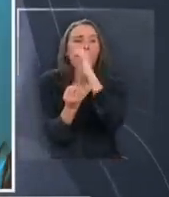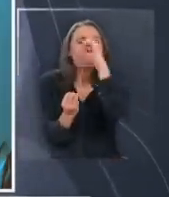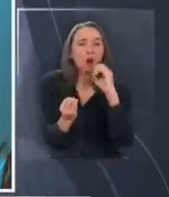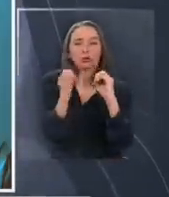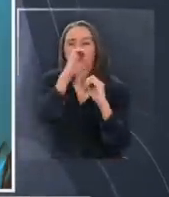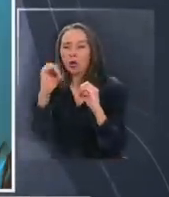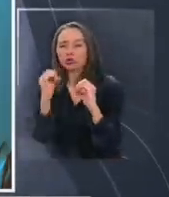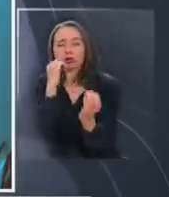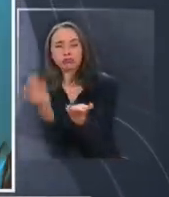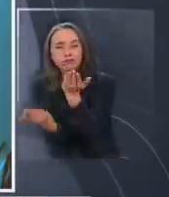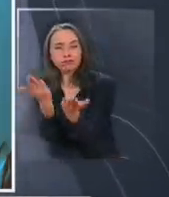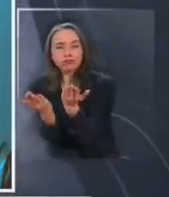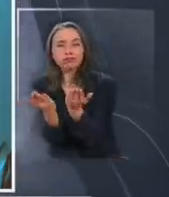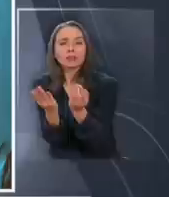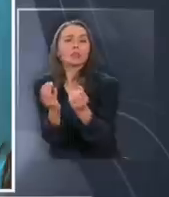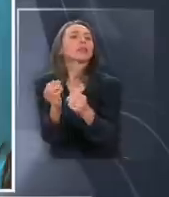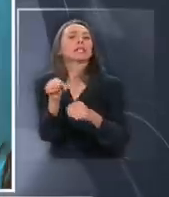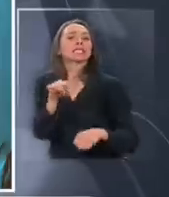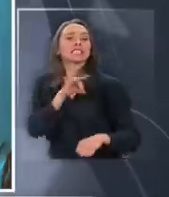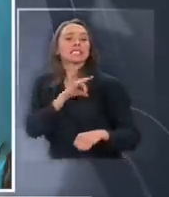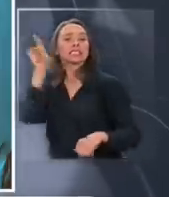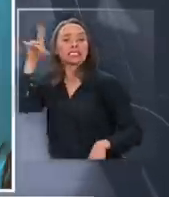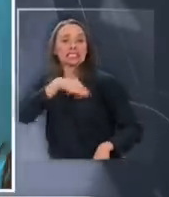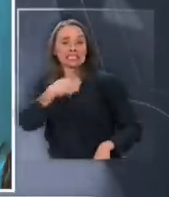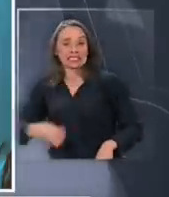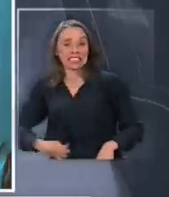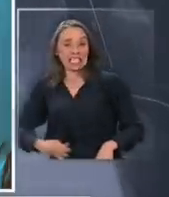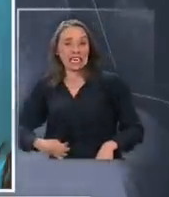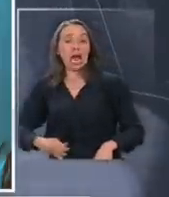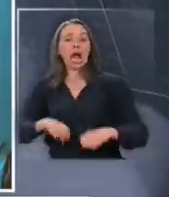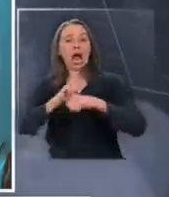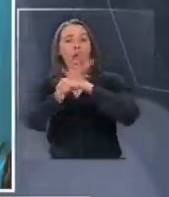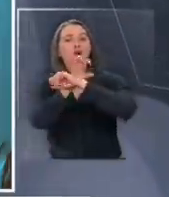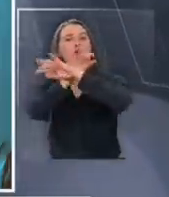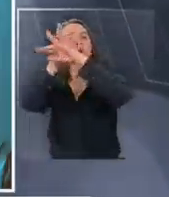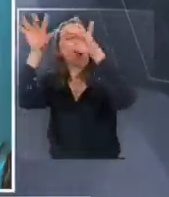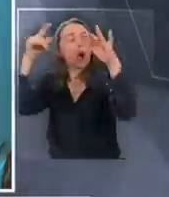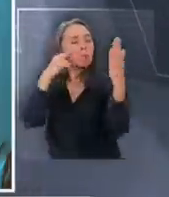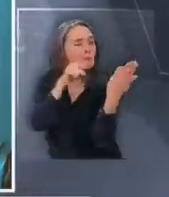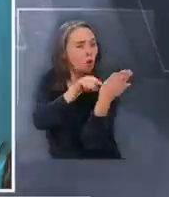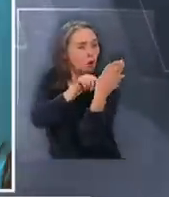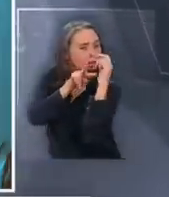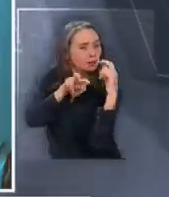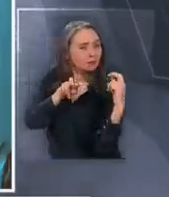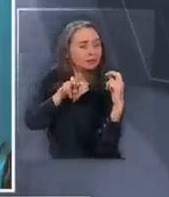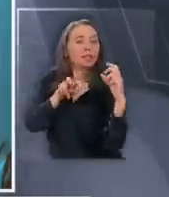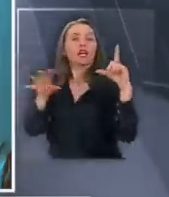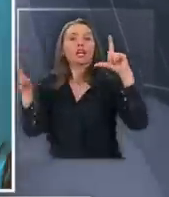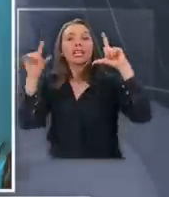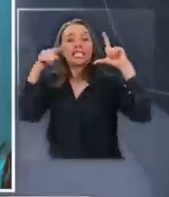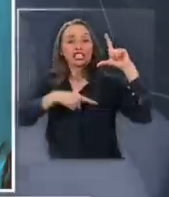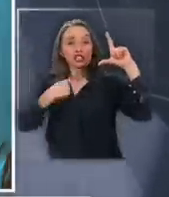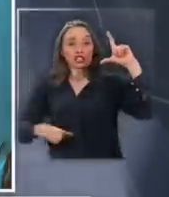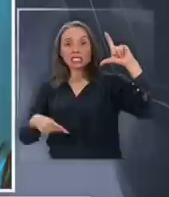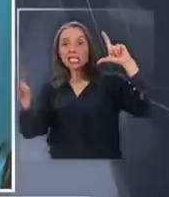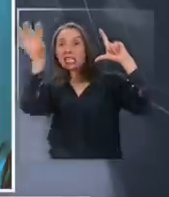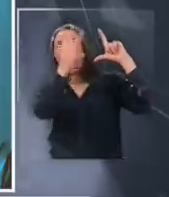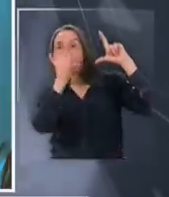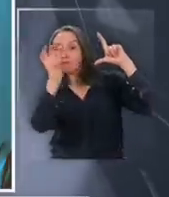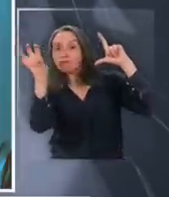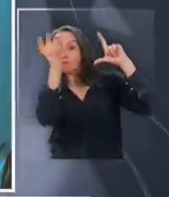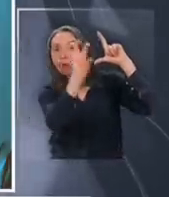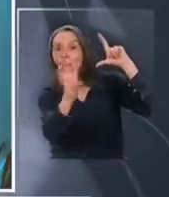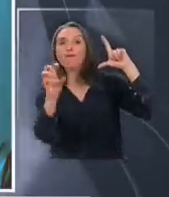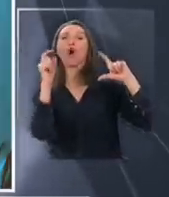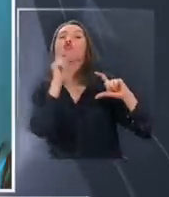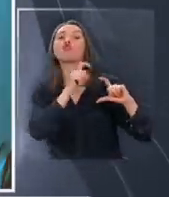hay de la pandemia en China, por ejemplo, en la zona roja, donde estaba concentrado